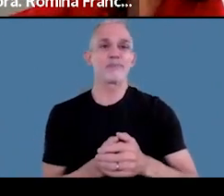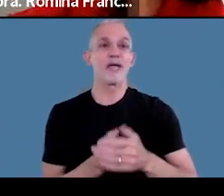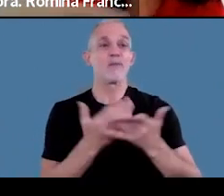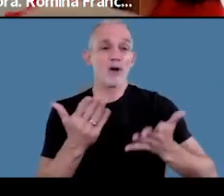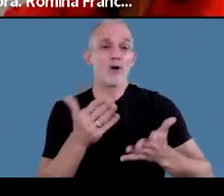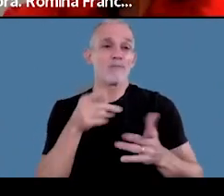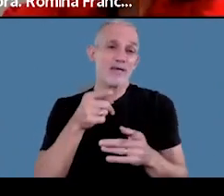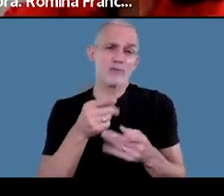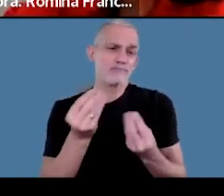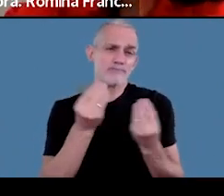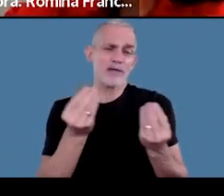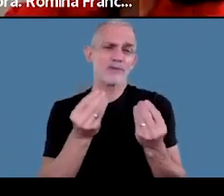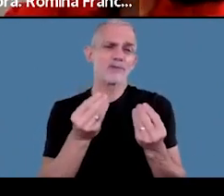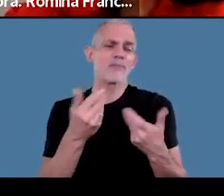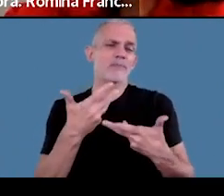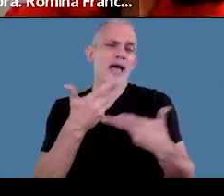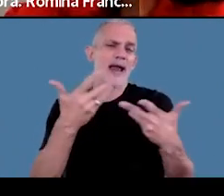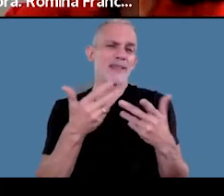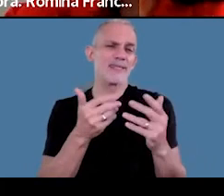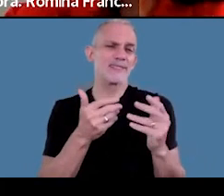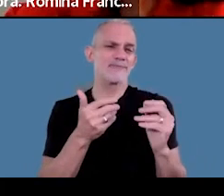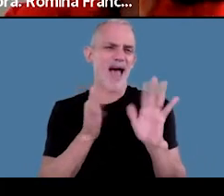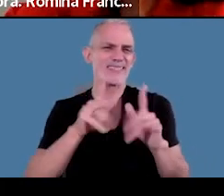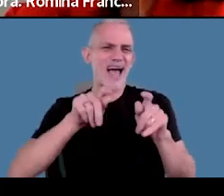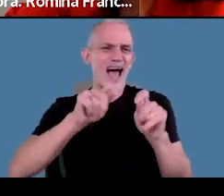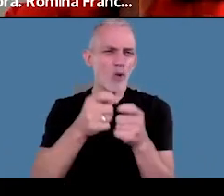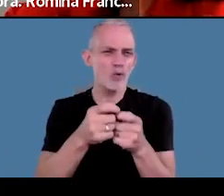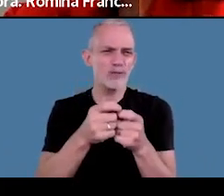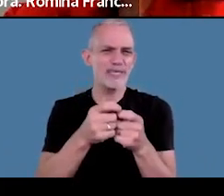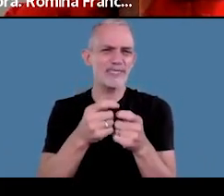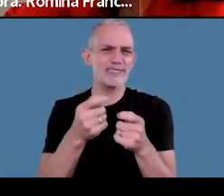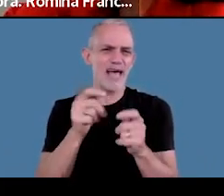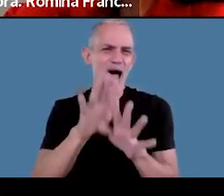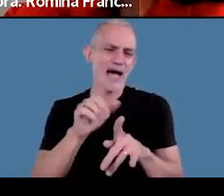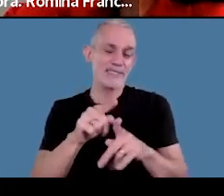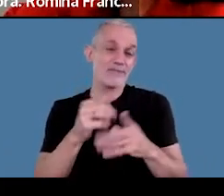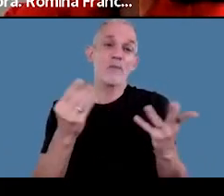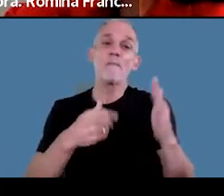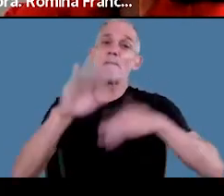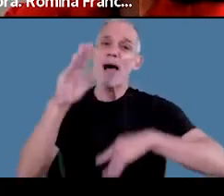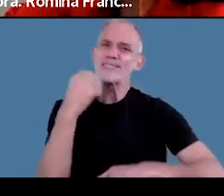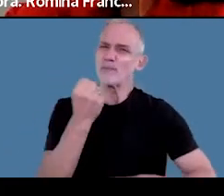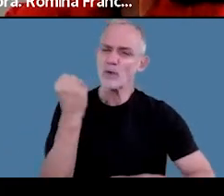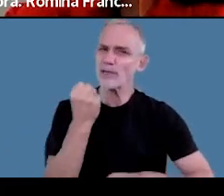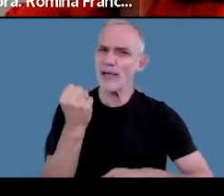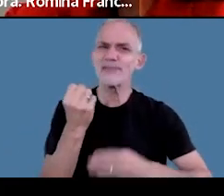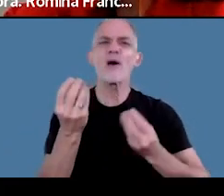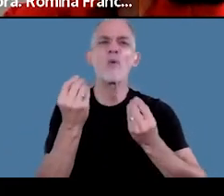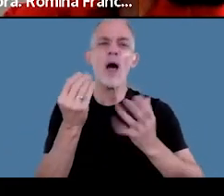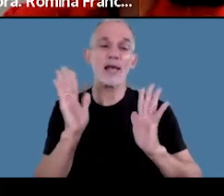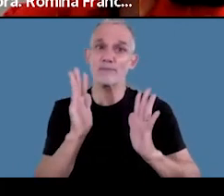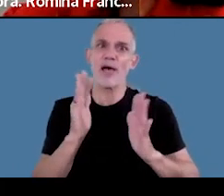Estos básicamente son los grandes ajustes, pero como el más importante, que no